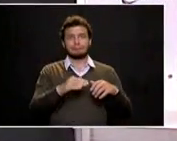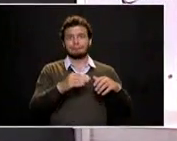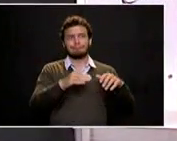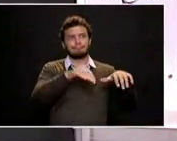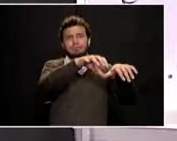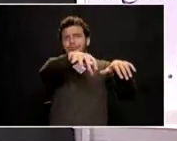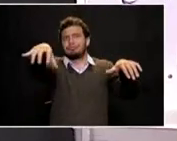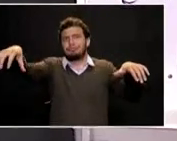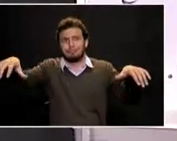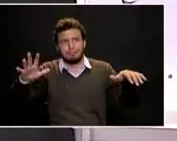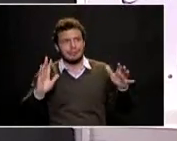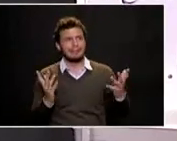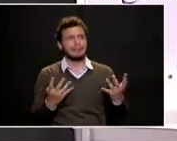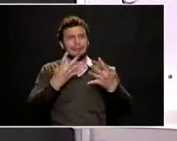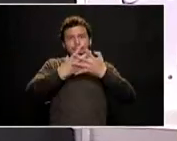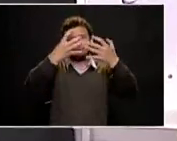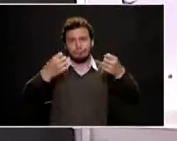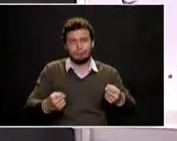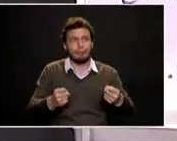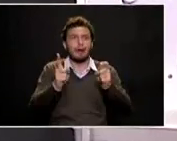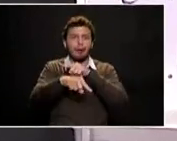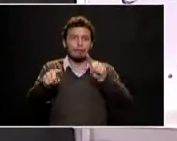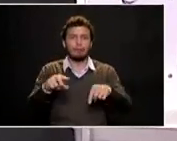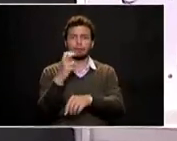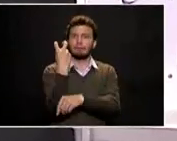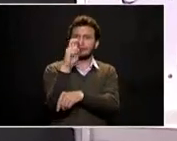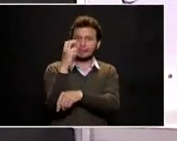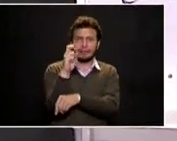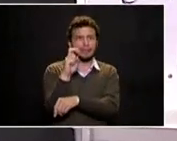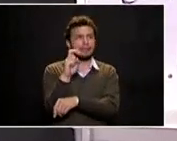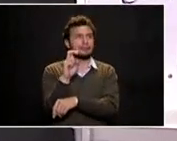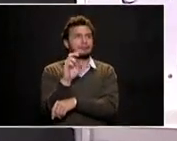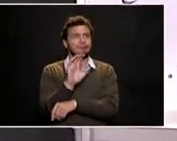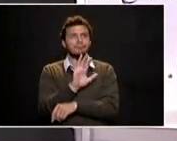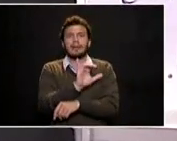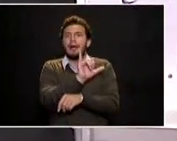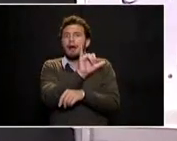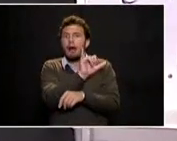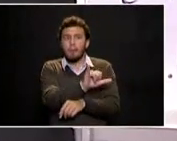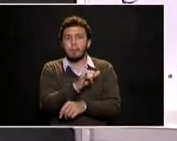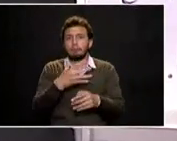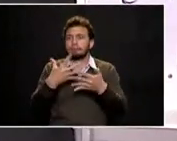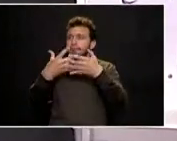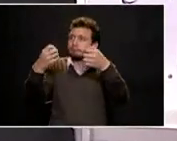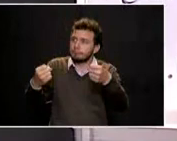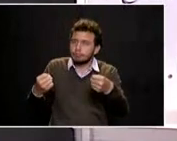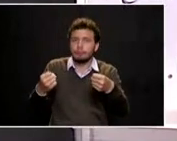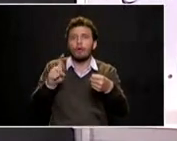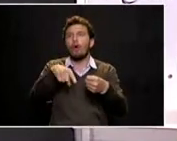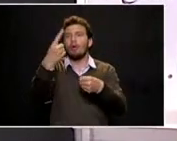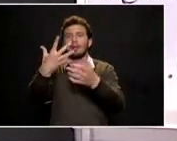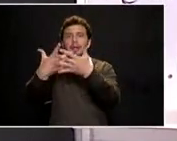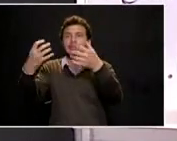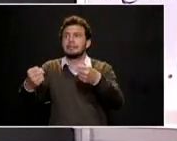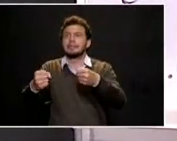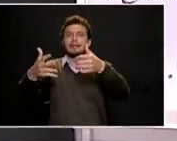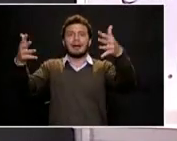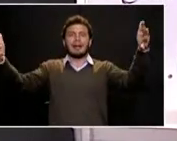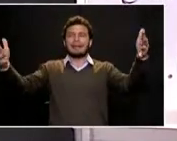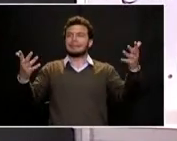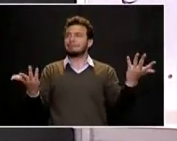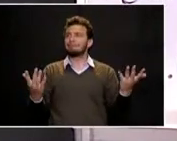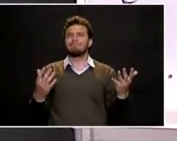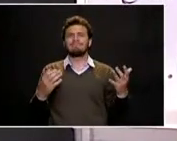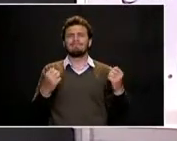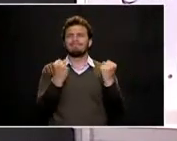hay detenidos en fiscalía, en fin. ¿Qué va a hacer usted concretamente para contribuir a la solución de la